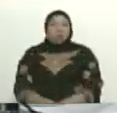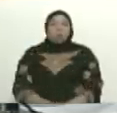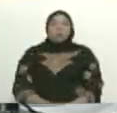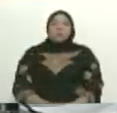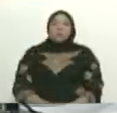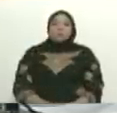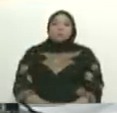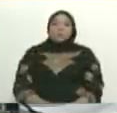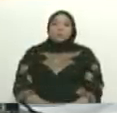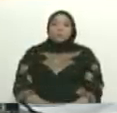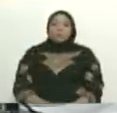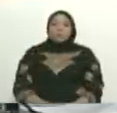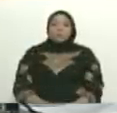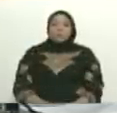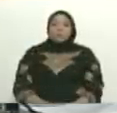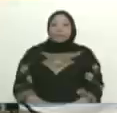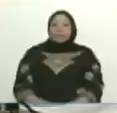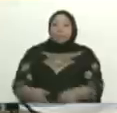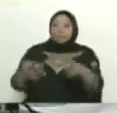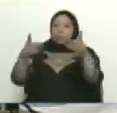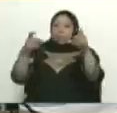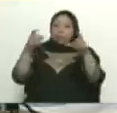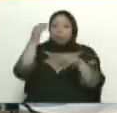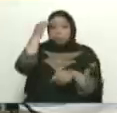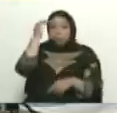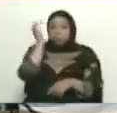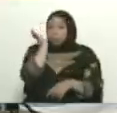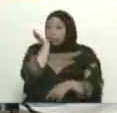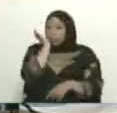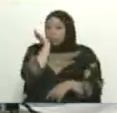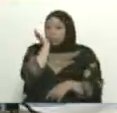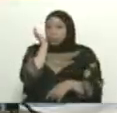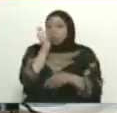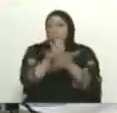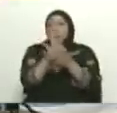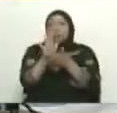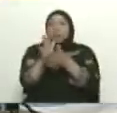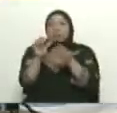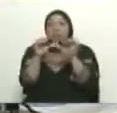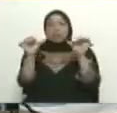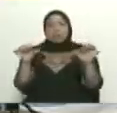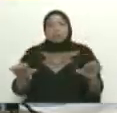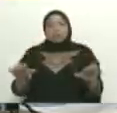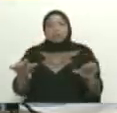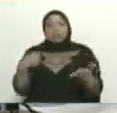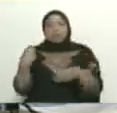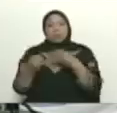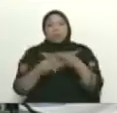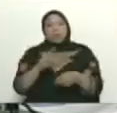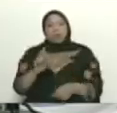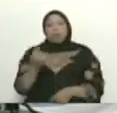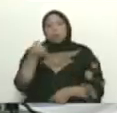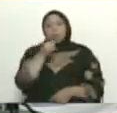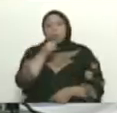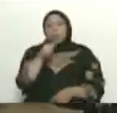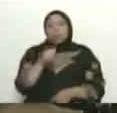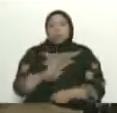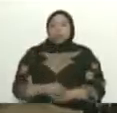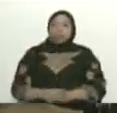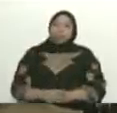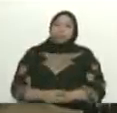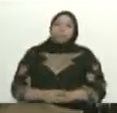2017. Yo le pondría una fotografía de Tibisay a cada máquina de votación, porque ese sistema electoral es hechura de ella.